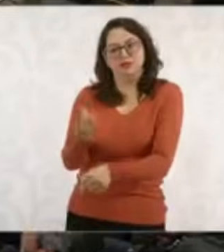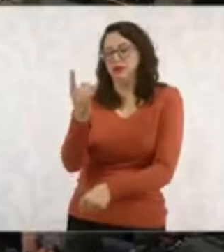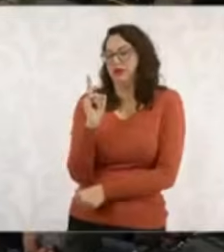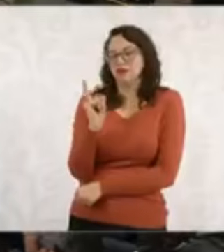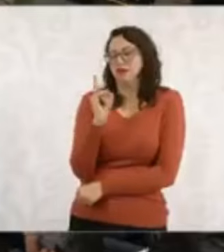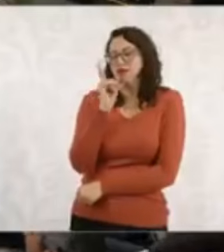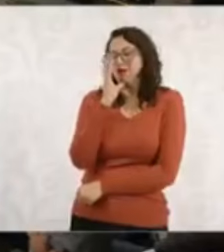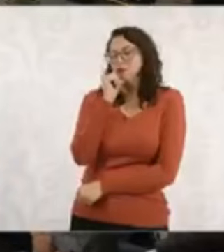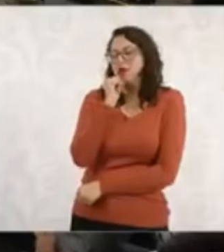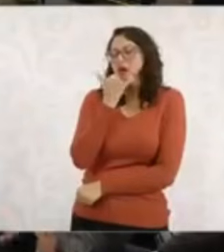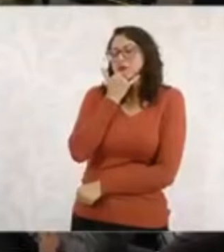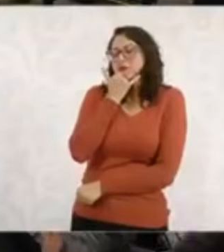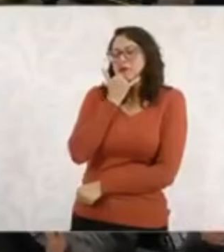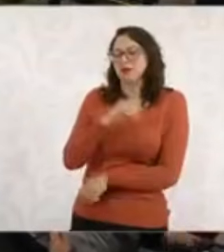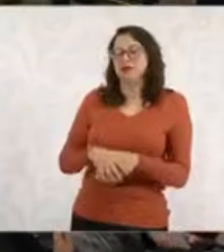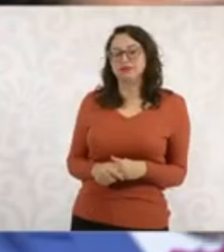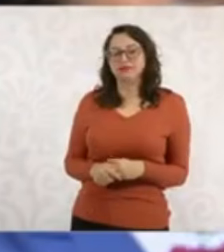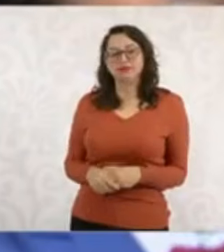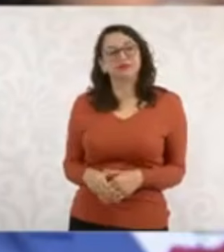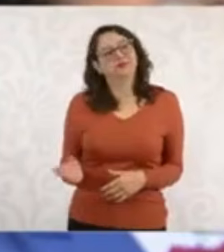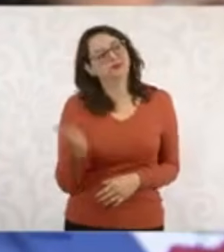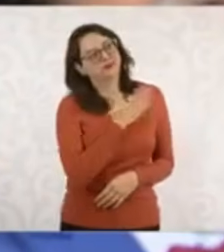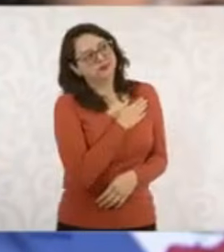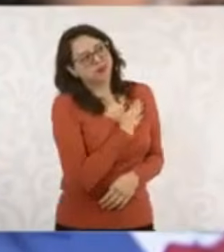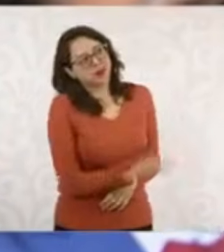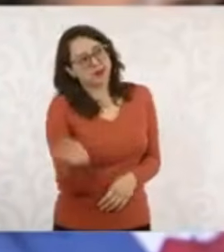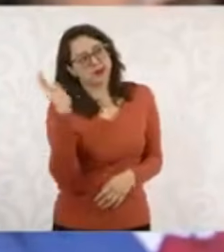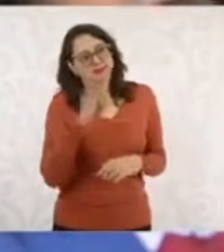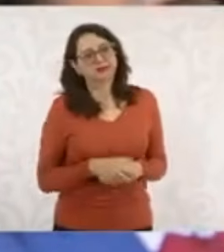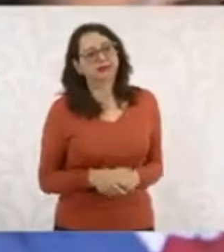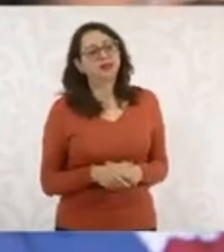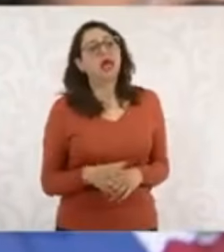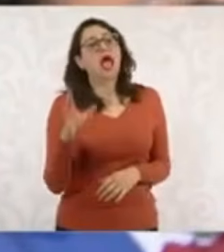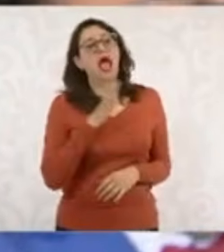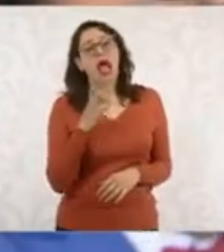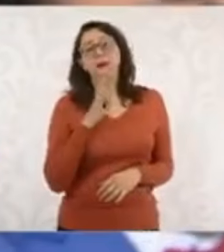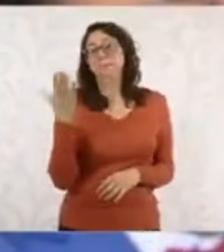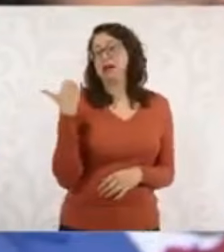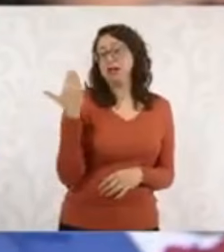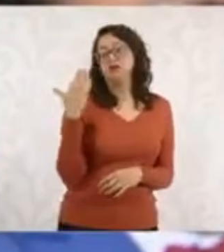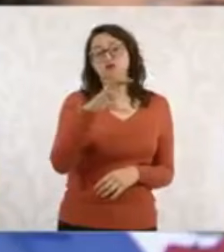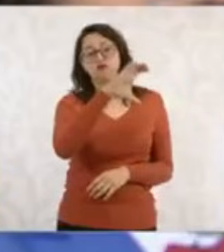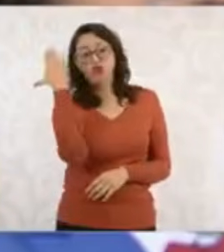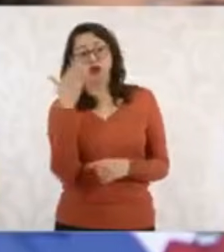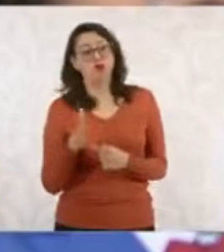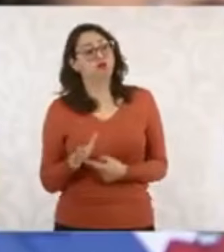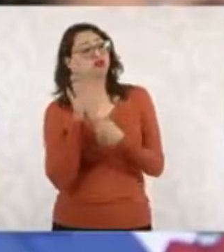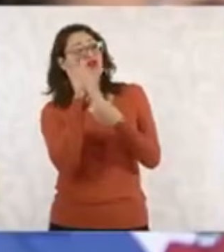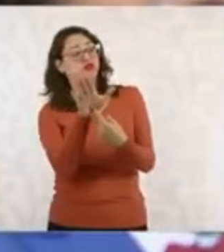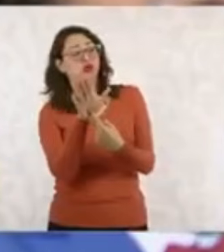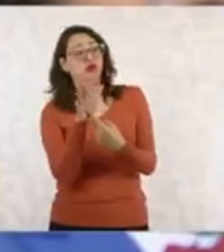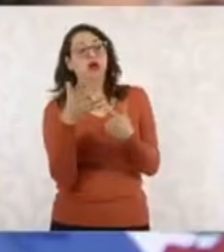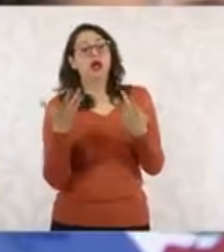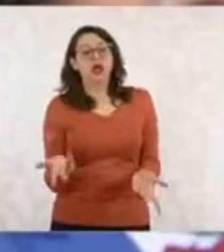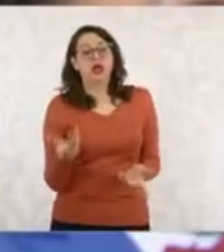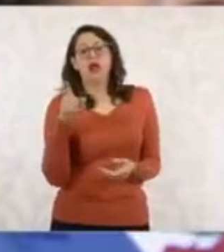preguntarle también, hay una polémica en torno a una fotografía que presentó usted acá, que